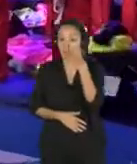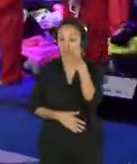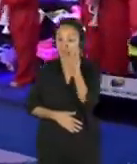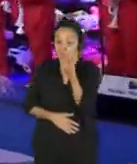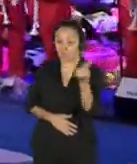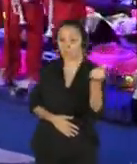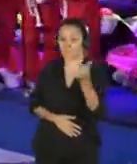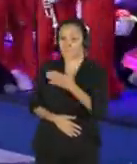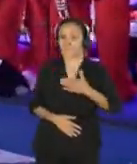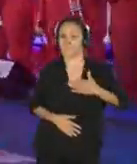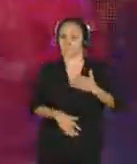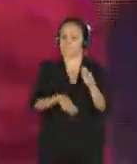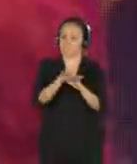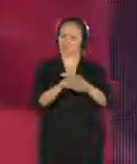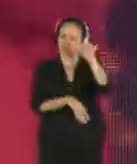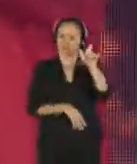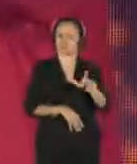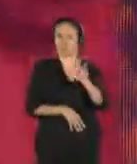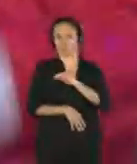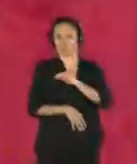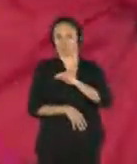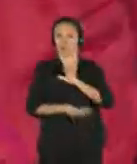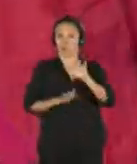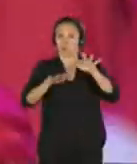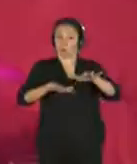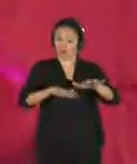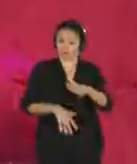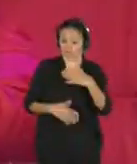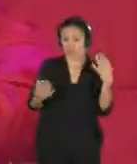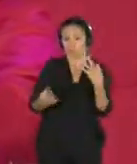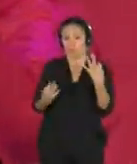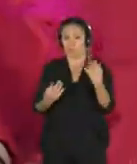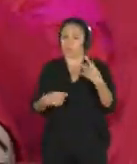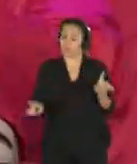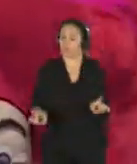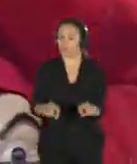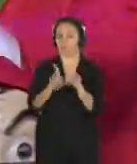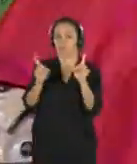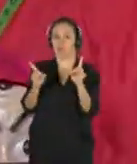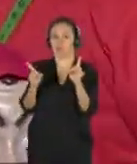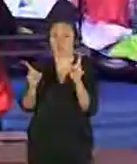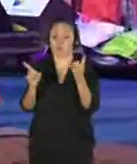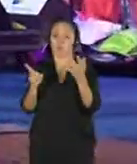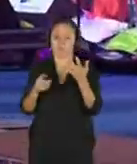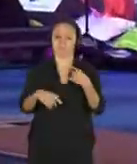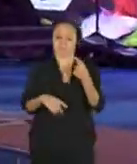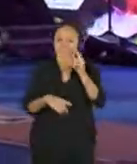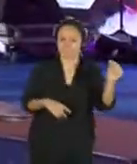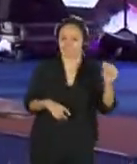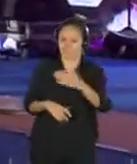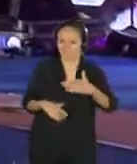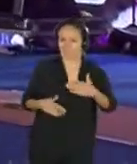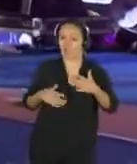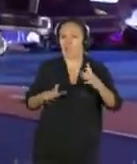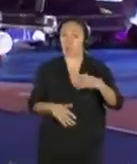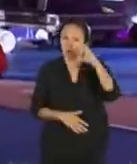Yo lo siento, concejala, pero tiene que quedarse. Que como siempre ya querías caquearse. Te va a escuchar